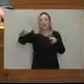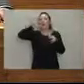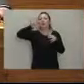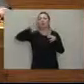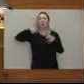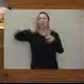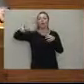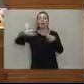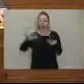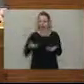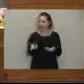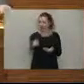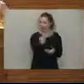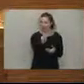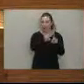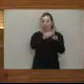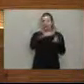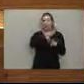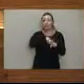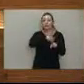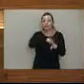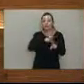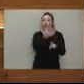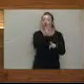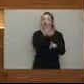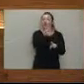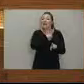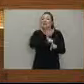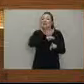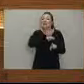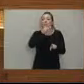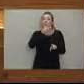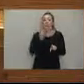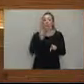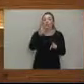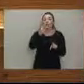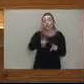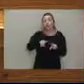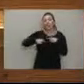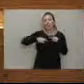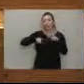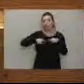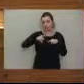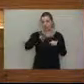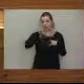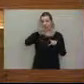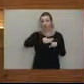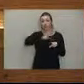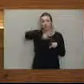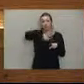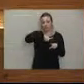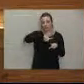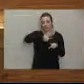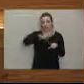empresa española, de capital español, con un centro de decisión en nuestro país, que aprovecha las capacidades que les facilita una